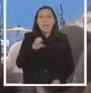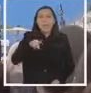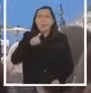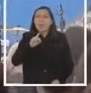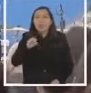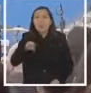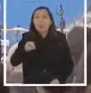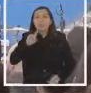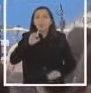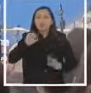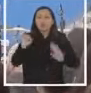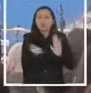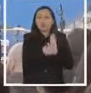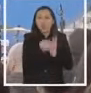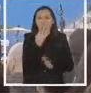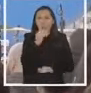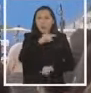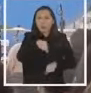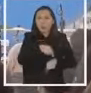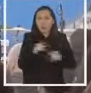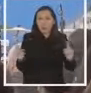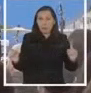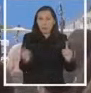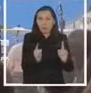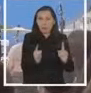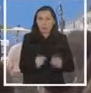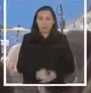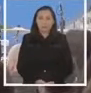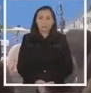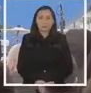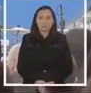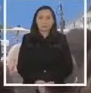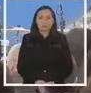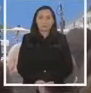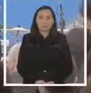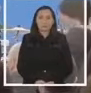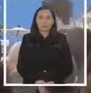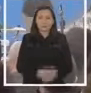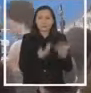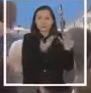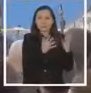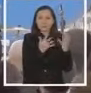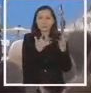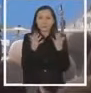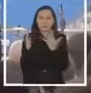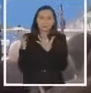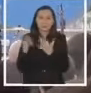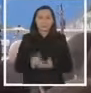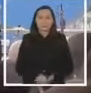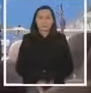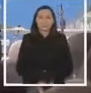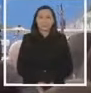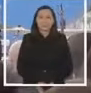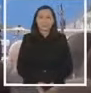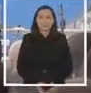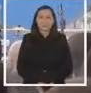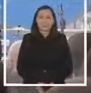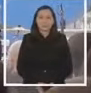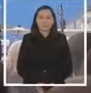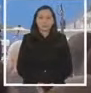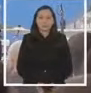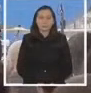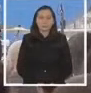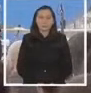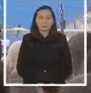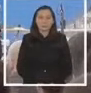esta ley de las 40 horas, también está presente la diputada Carol Cariola, ambas entonces impulsaron esta iniciativa que fue aprobada después